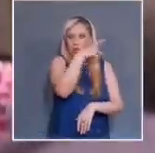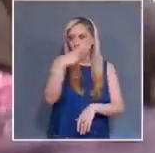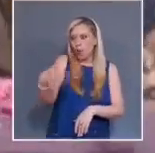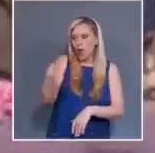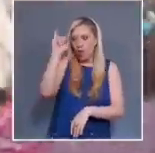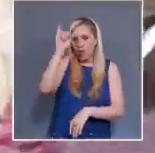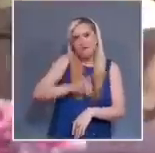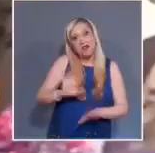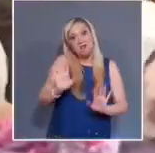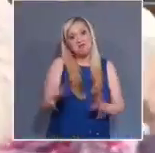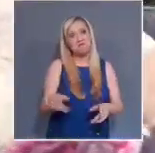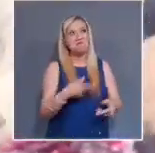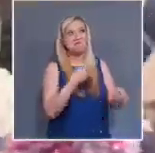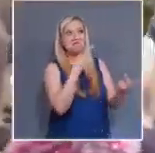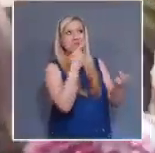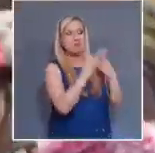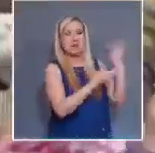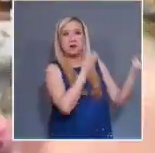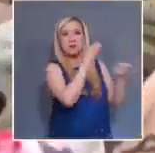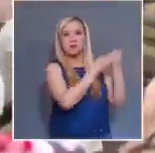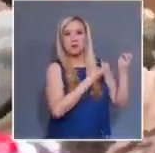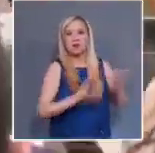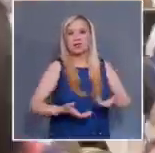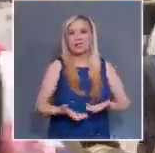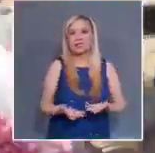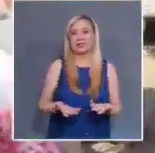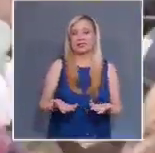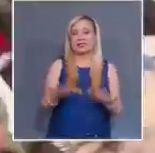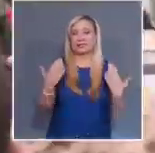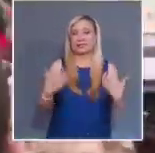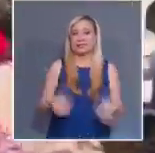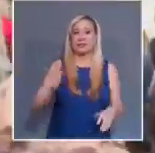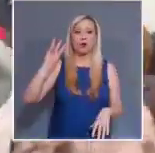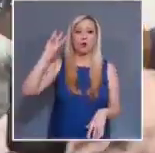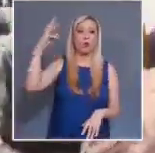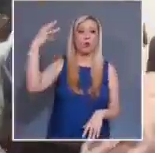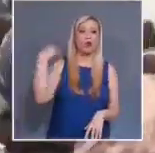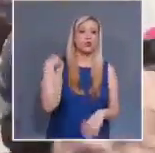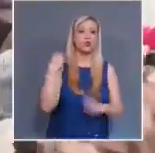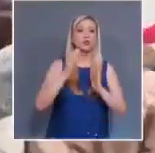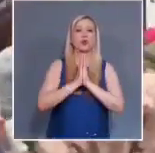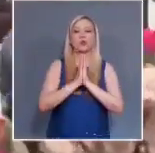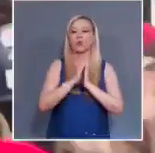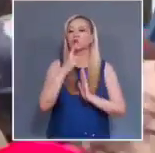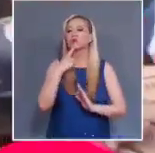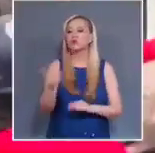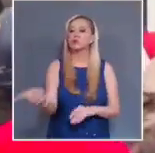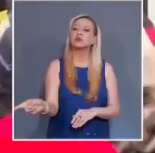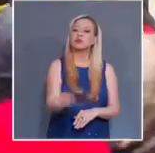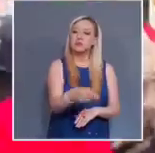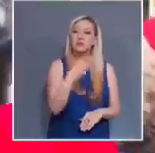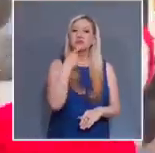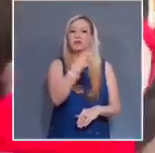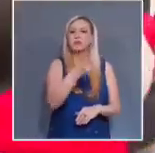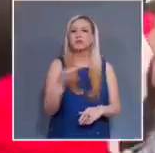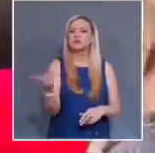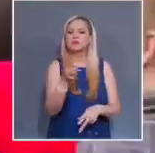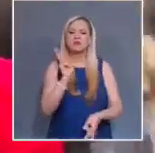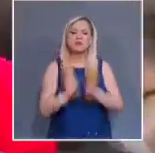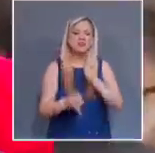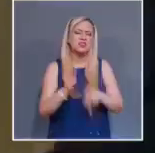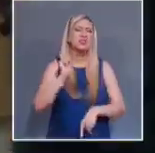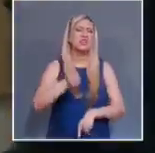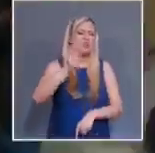Washington, cuyos procedimientos son secretos, ordenó a Pence que testificara sobre las conversaciones que sostuvo con Trump sobre